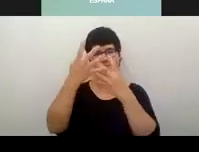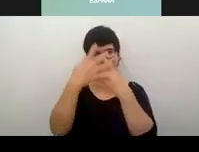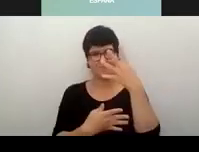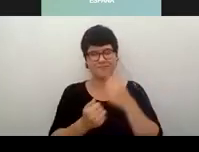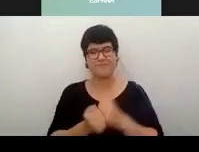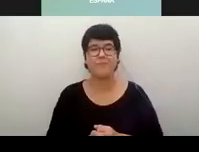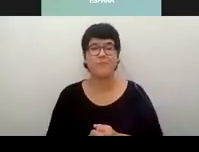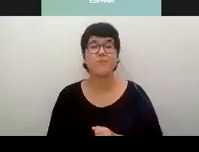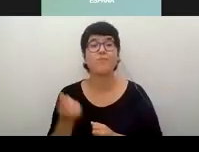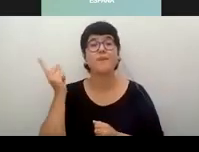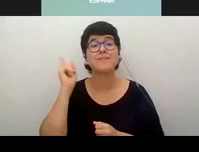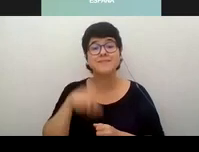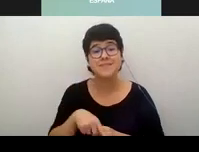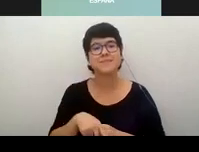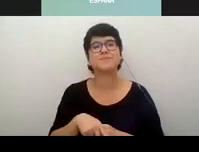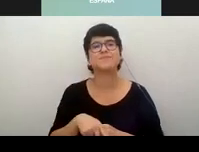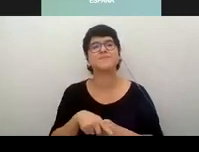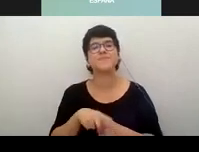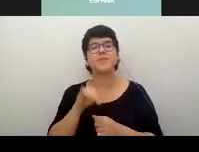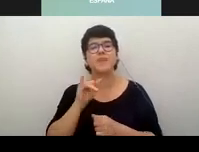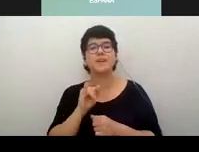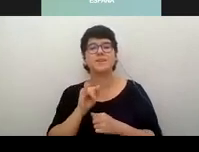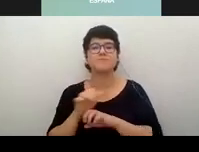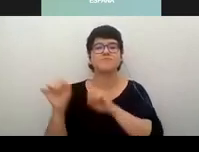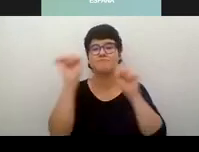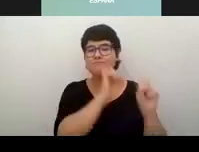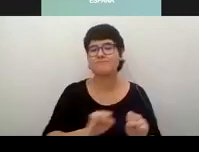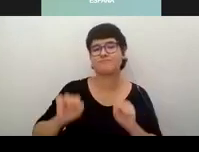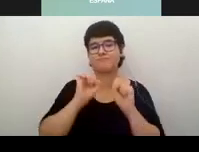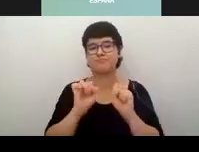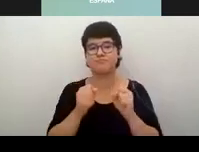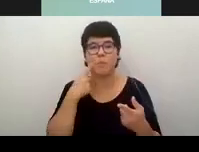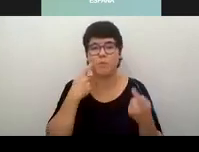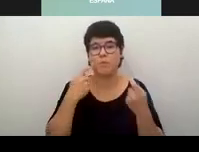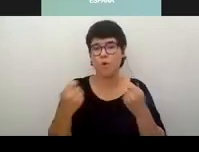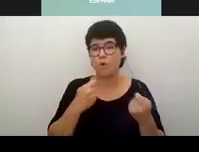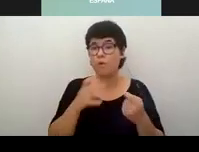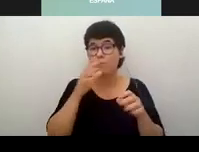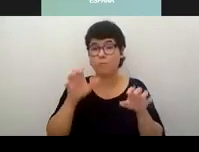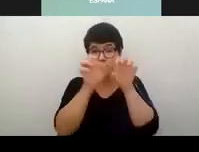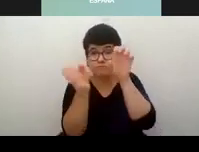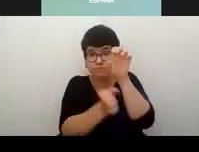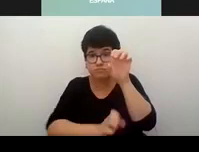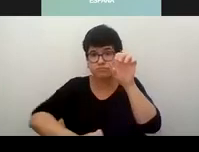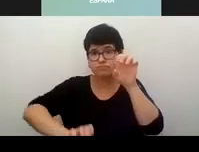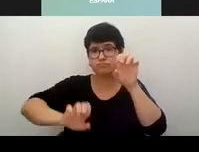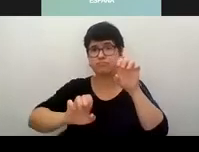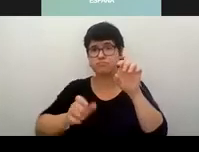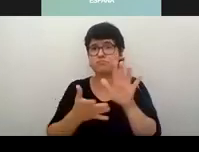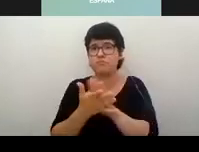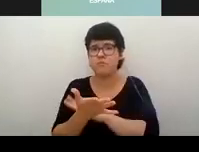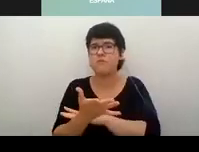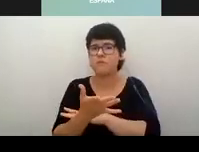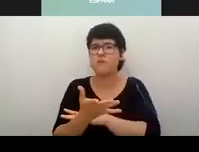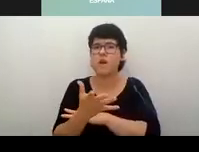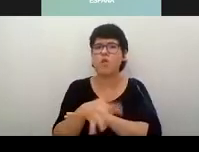porque al fin y al cabo existen a lo largo de la mucosa intestinal y colónica, existen determinados